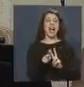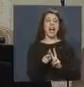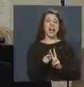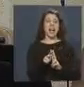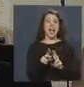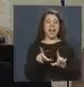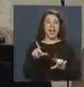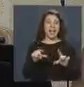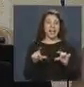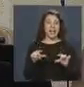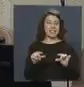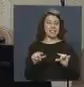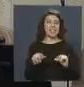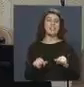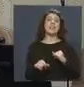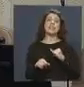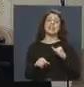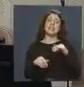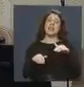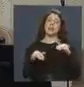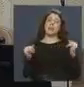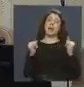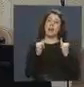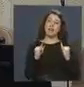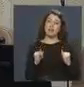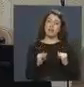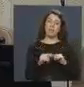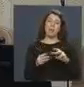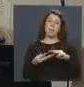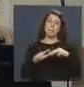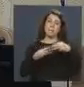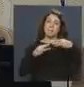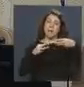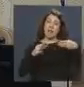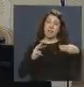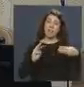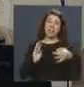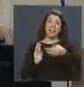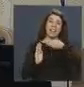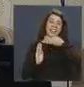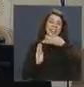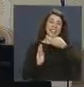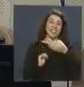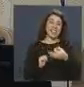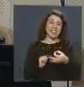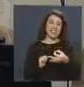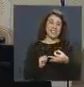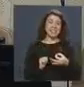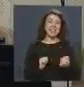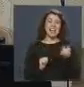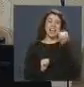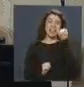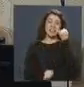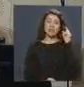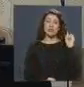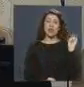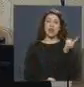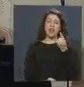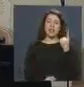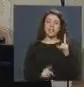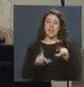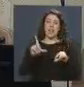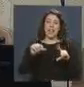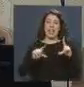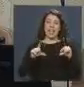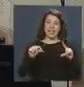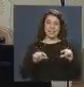haga siguiendo los criterios y principios metodológicos señalados desde el Instituto Nacional de Estadística. Y desde ese